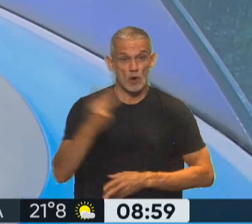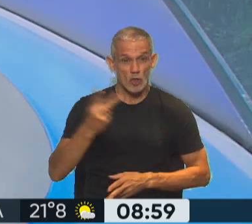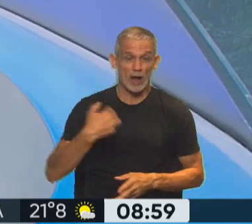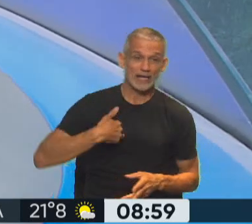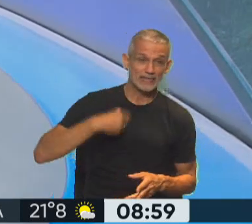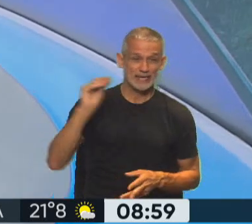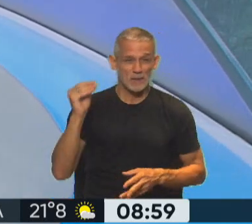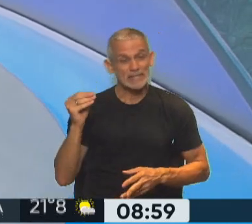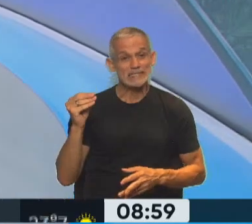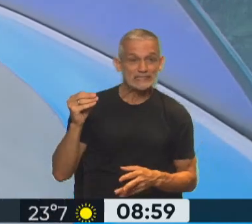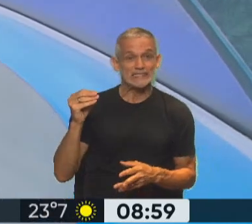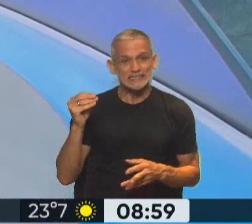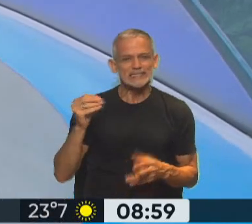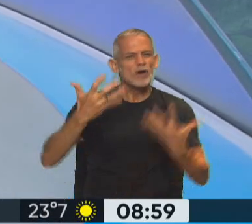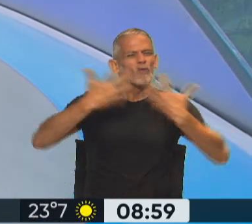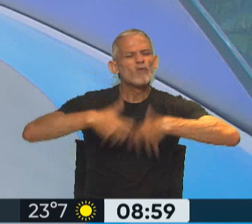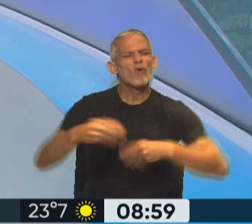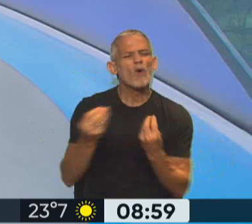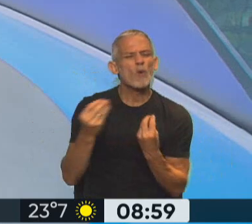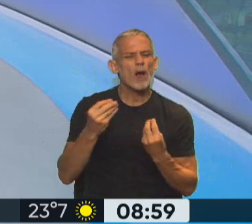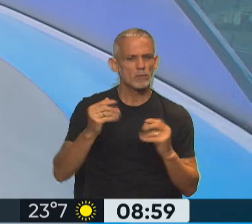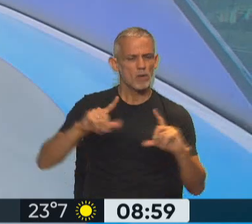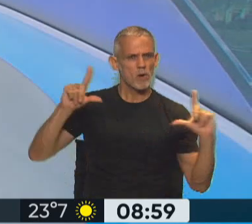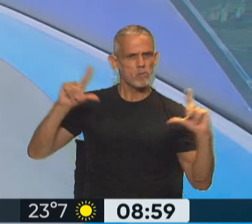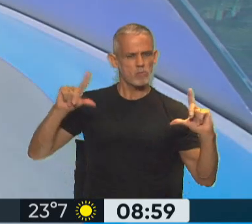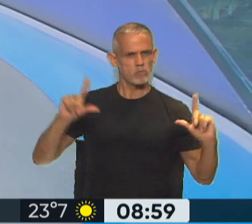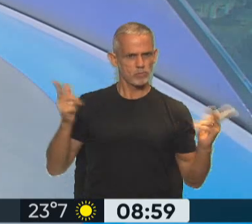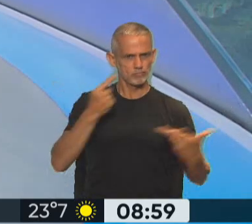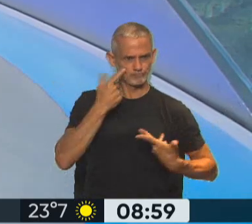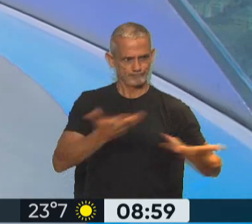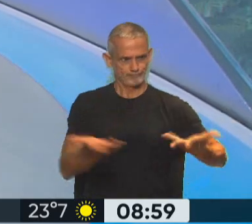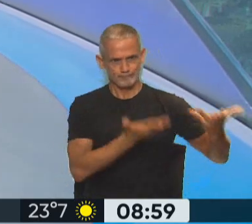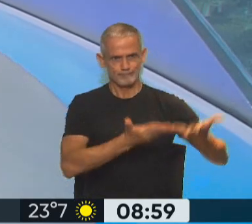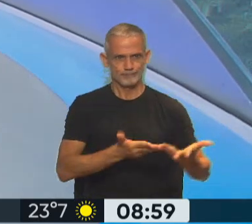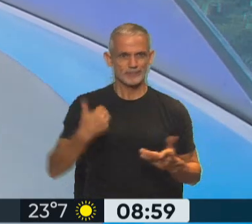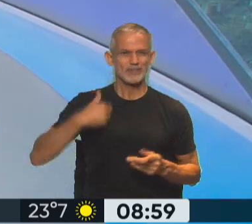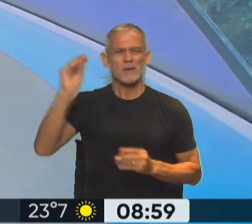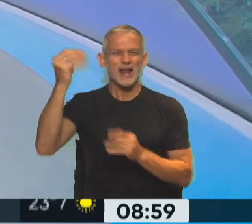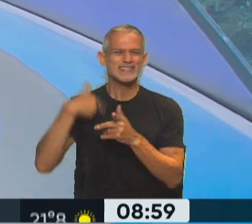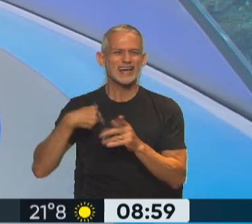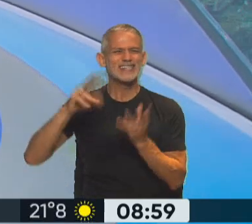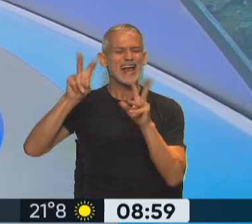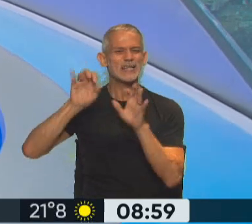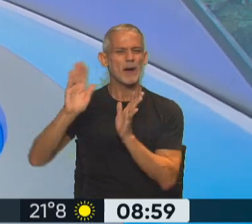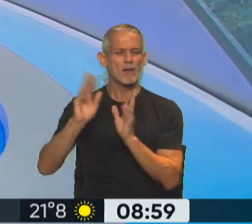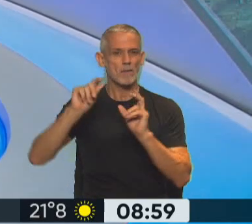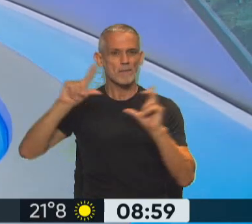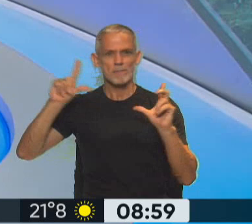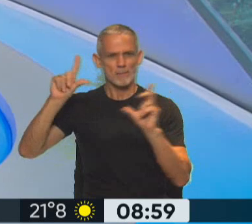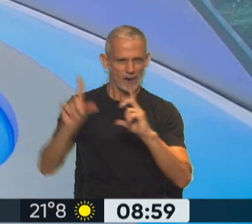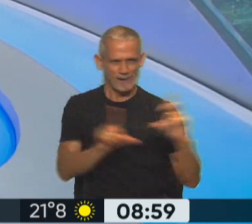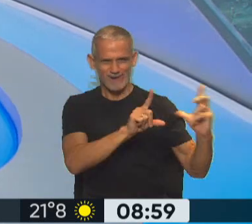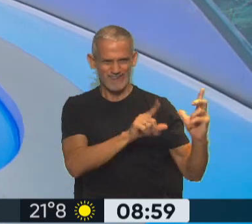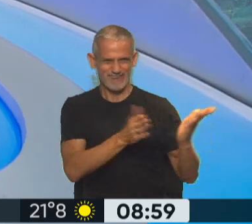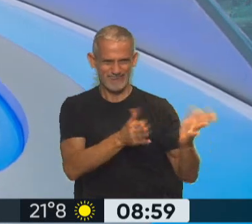tener la función de darle protagonismo hasta celac a esta cumbre en particular y que el documento tenga